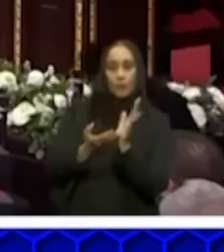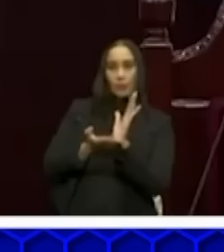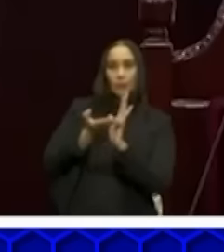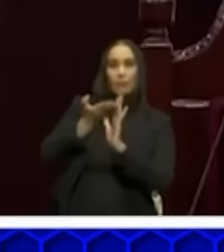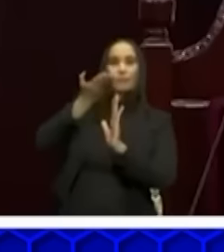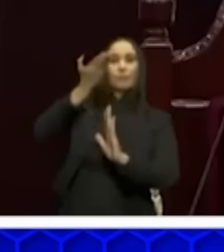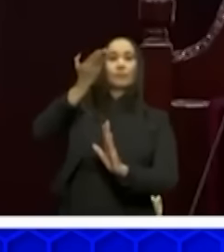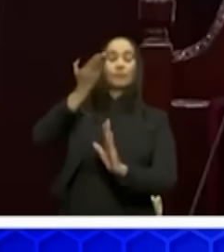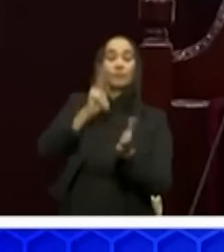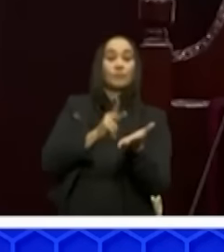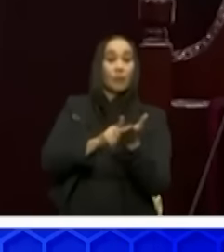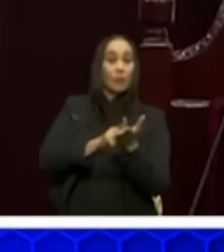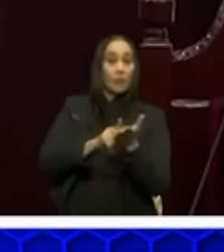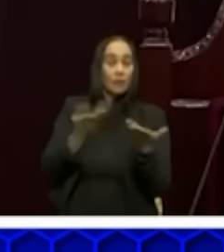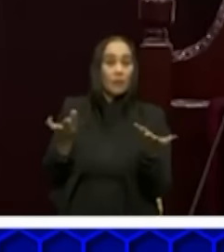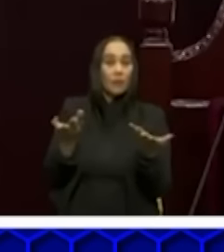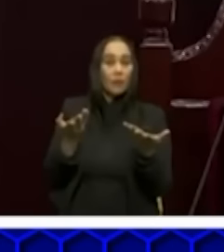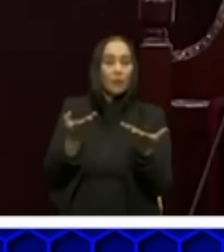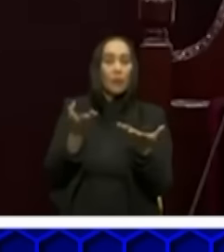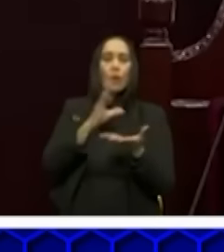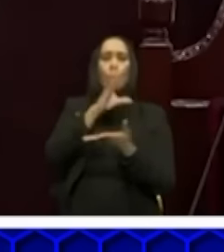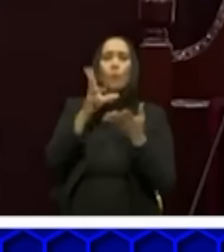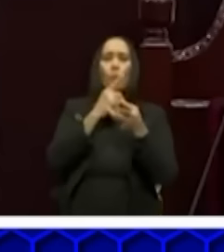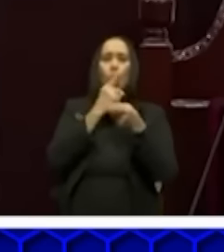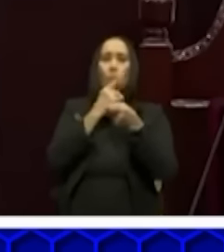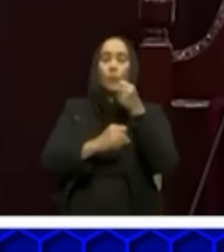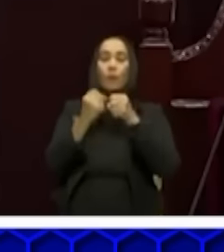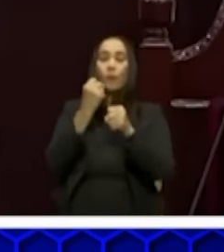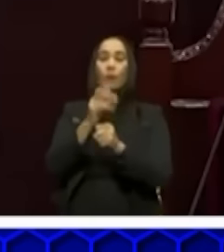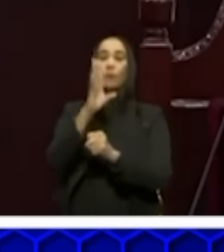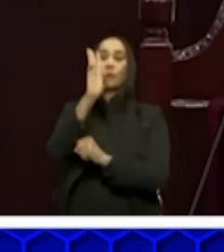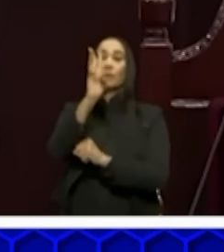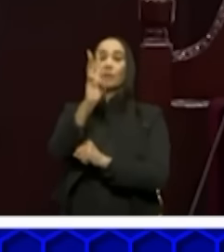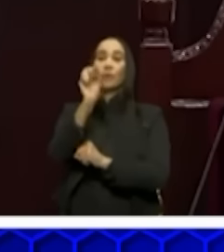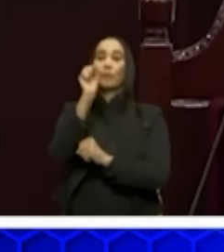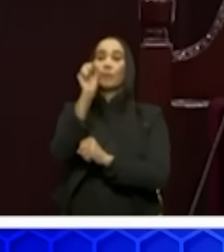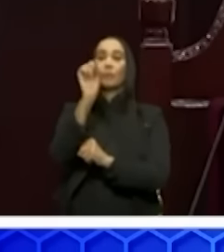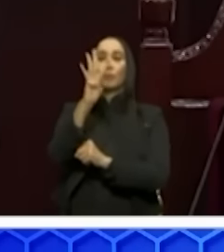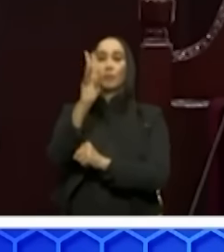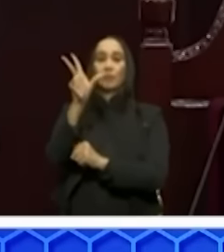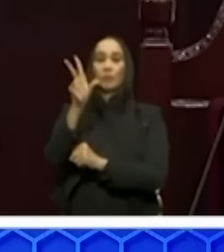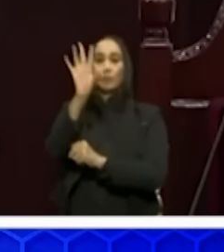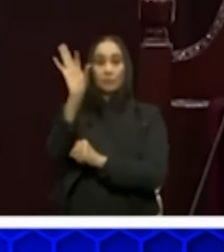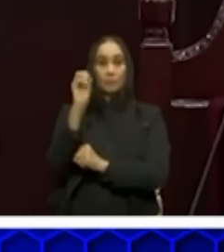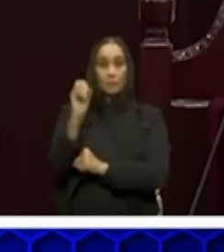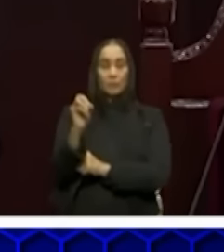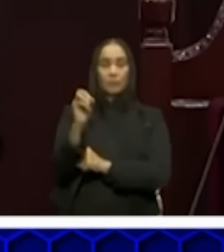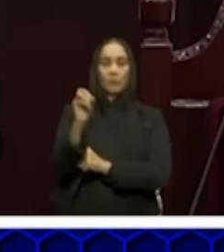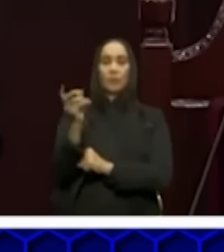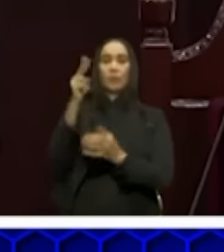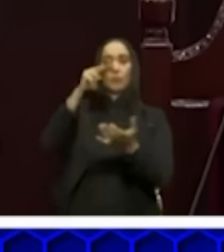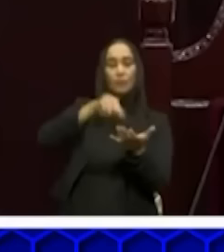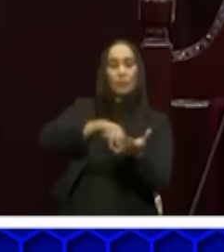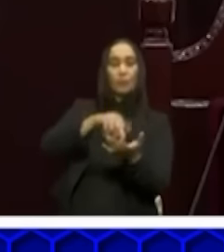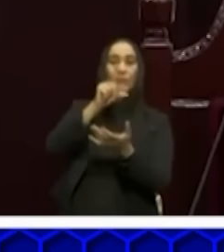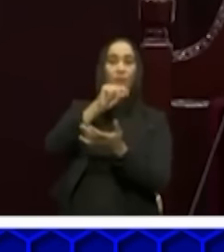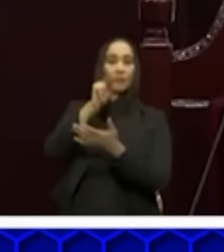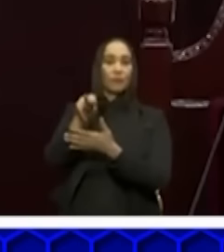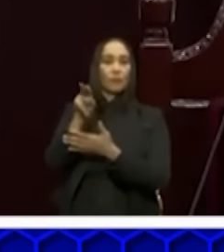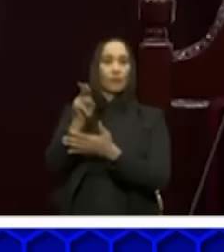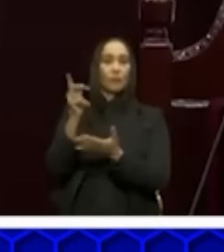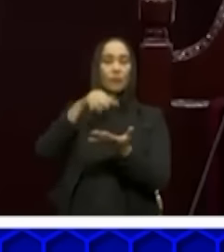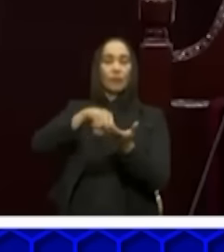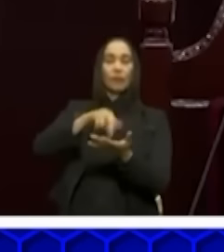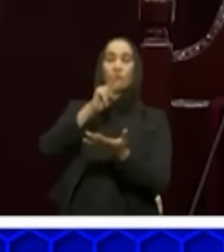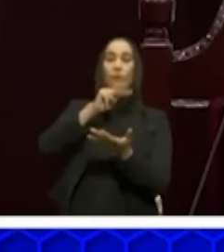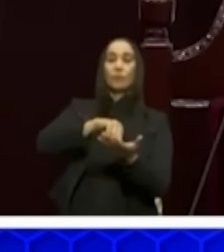leyes están que están incómodos con el resultado de las elecciones ustedes se lo buscaron ustedes Nos llevaron su gente a votar